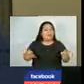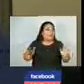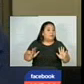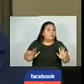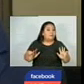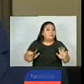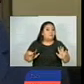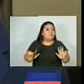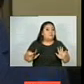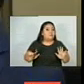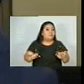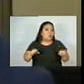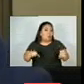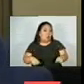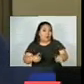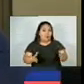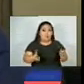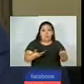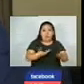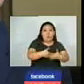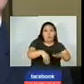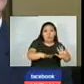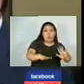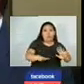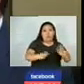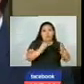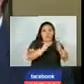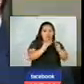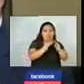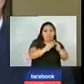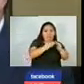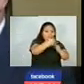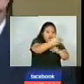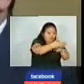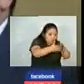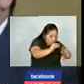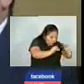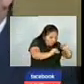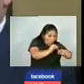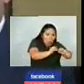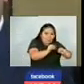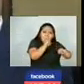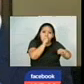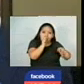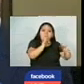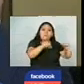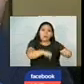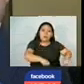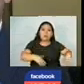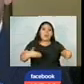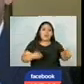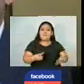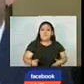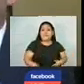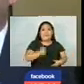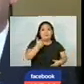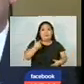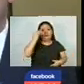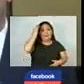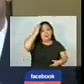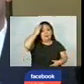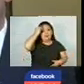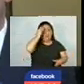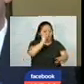en cocheras, en habitaciones, o sea, es sumamente más fácil